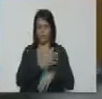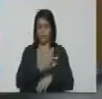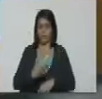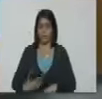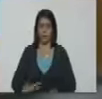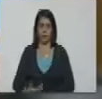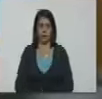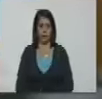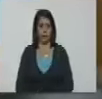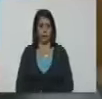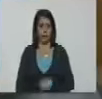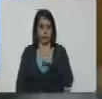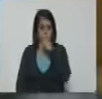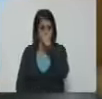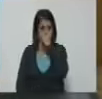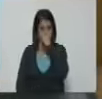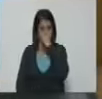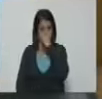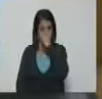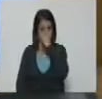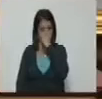todo, ciudadano presidente.